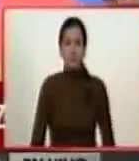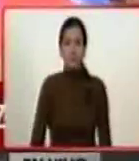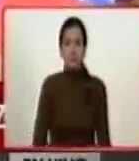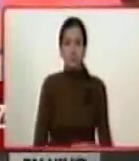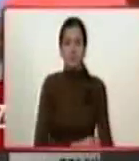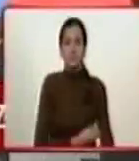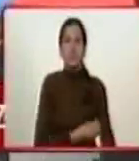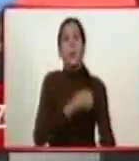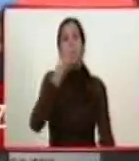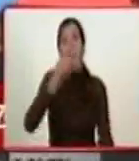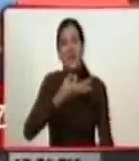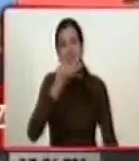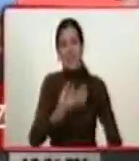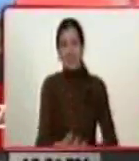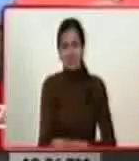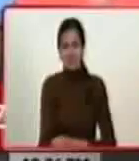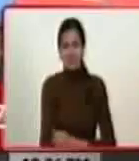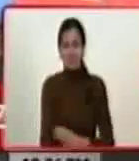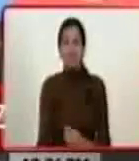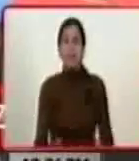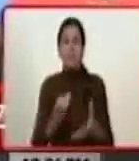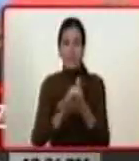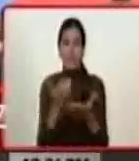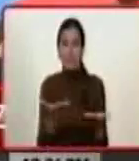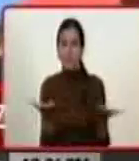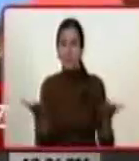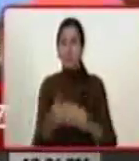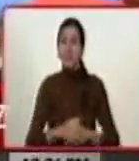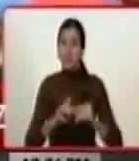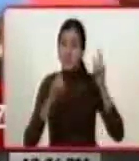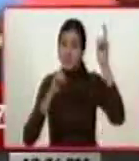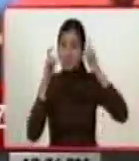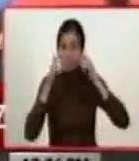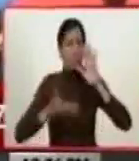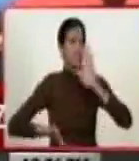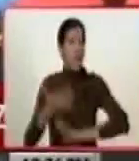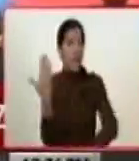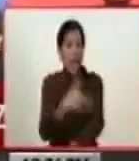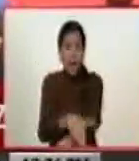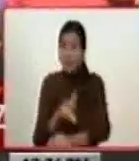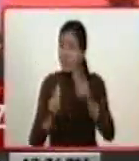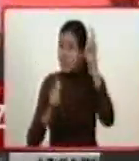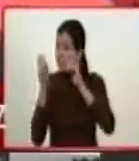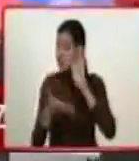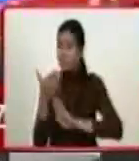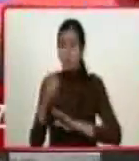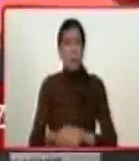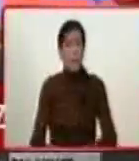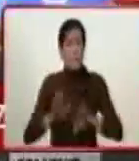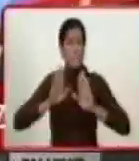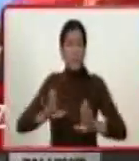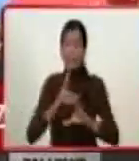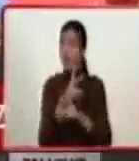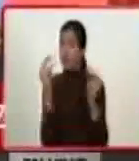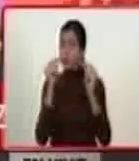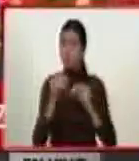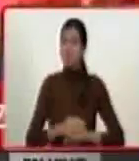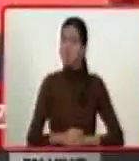Buenas tardes compatriotas el chavismo está en la calle y no lo para